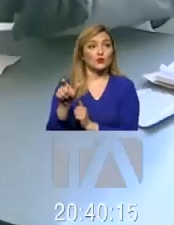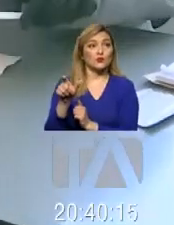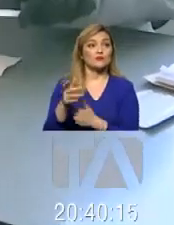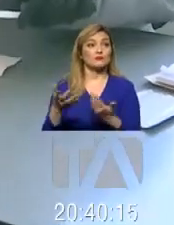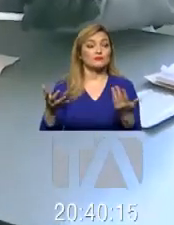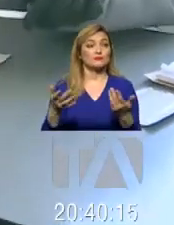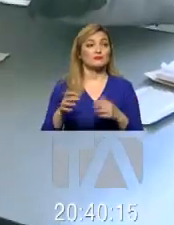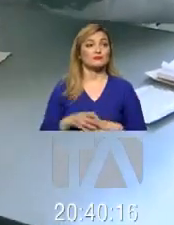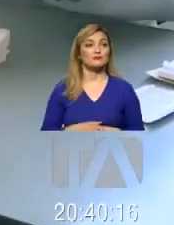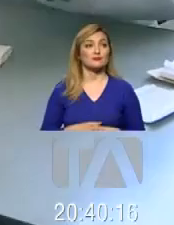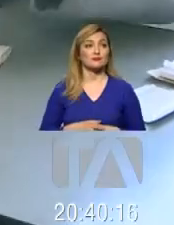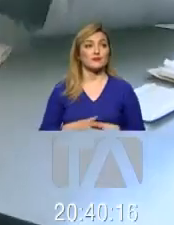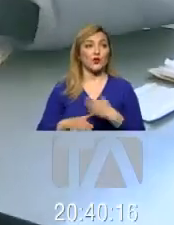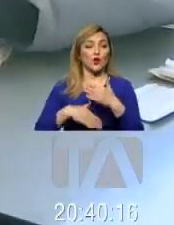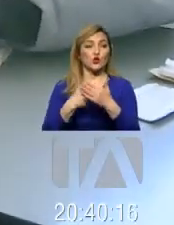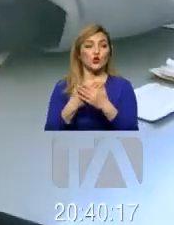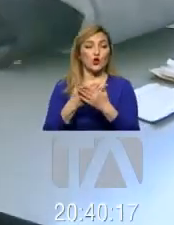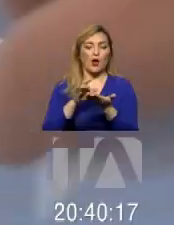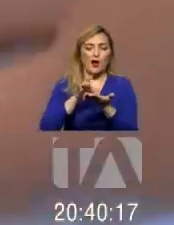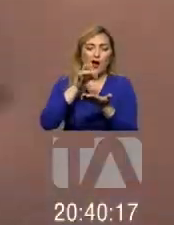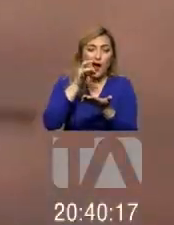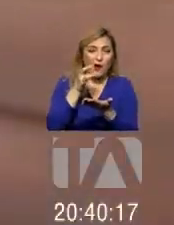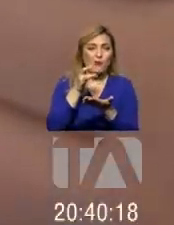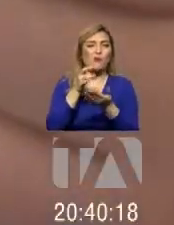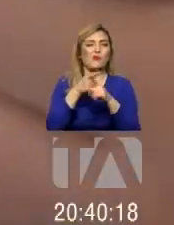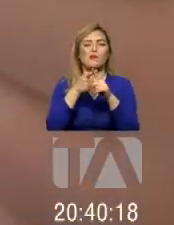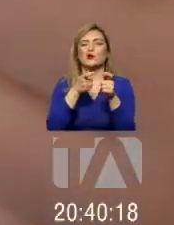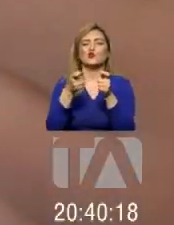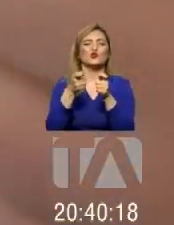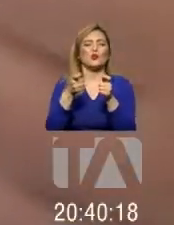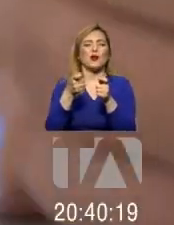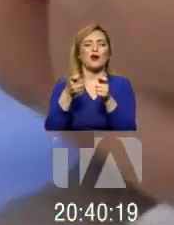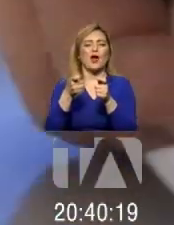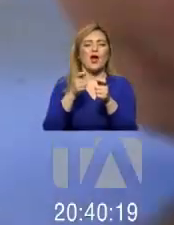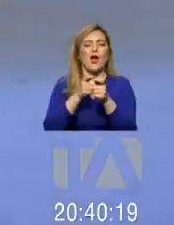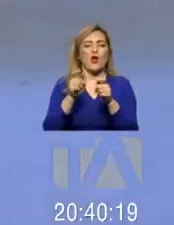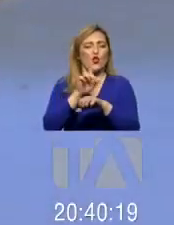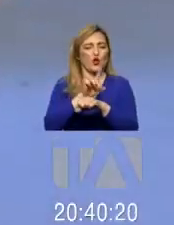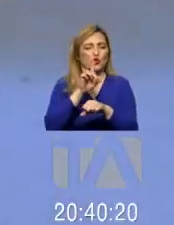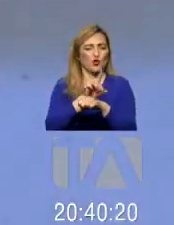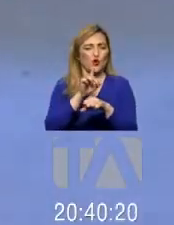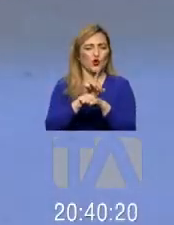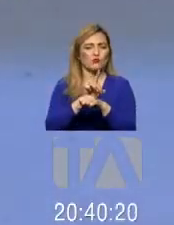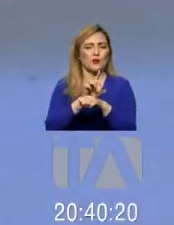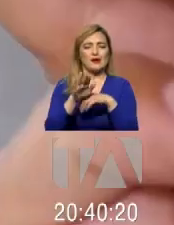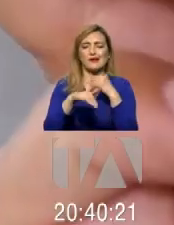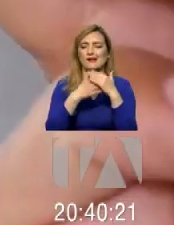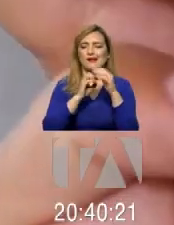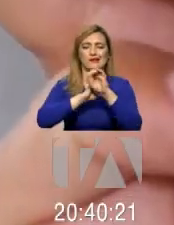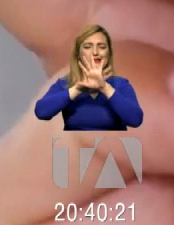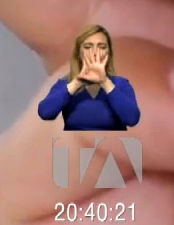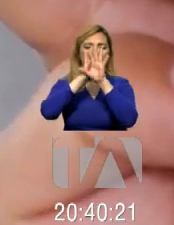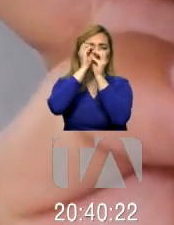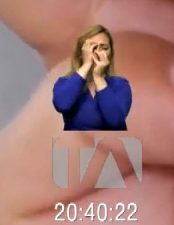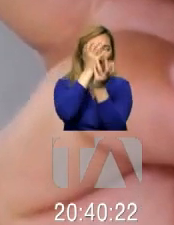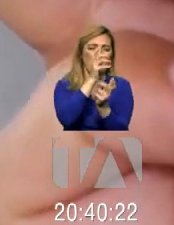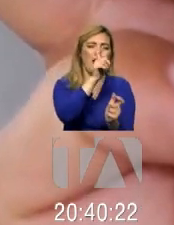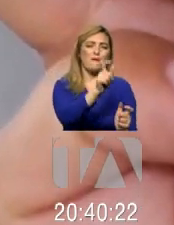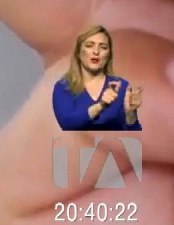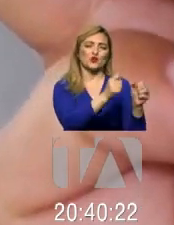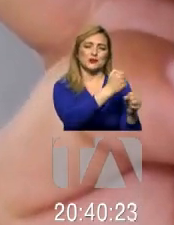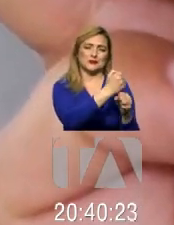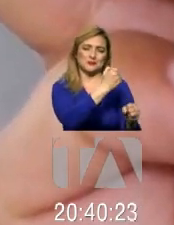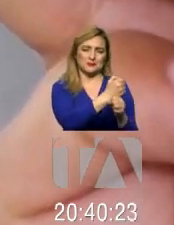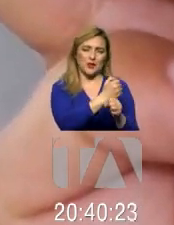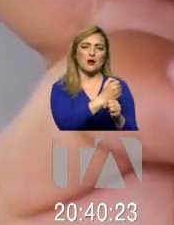maneja todo lo que es medicina ocupacional y seguridad industrial establezca un protocolo claro. Tiene que informar a la población